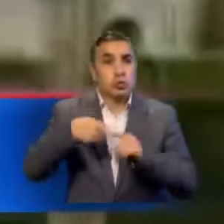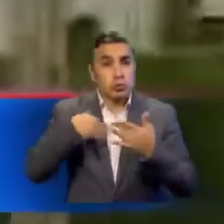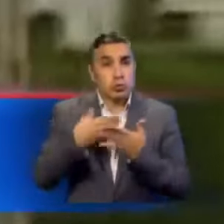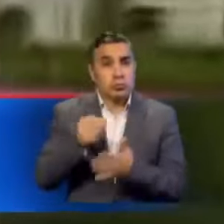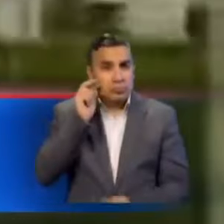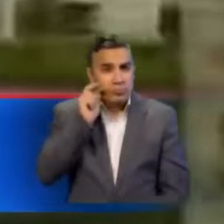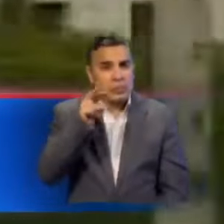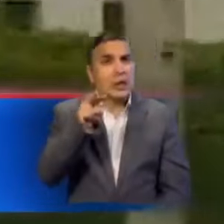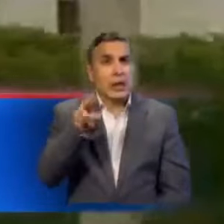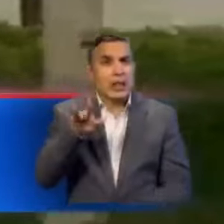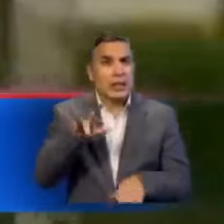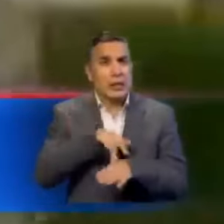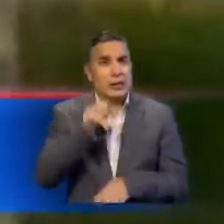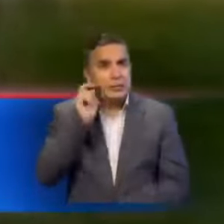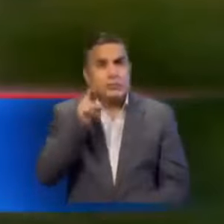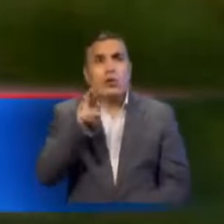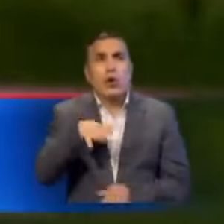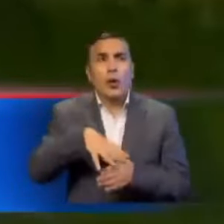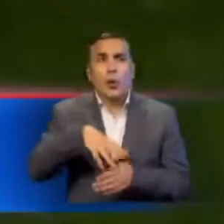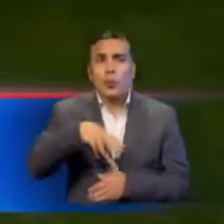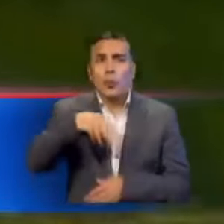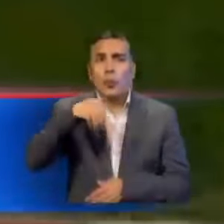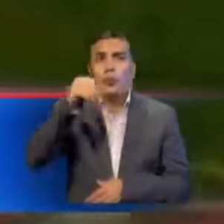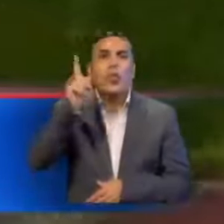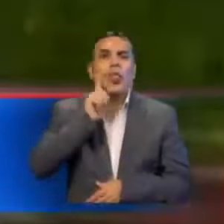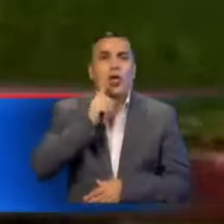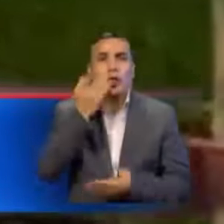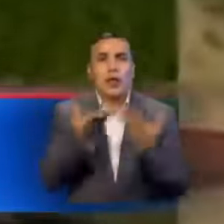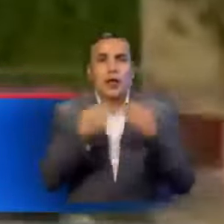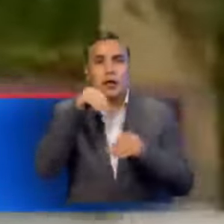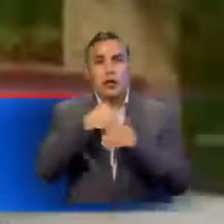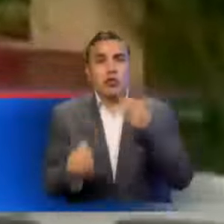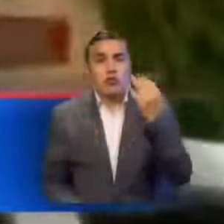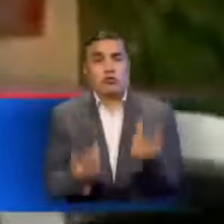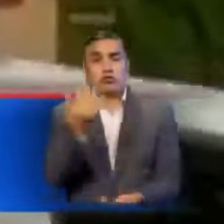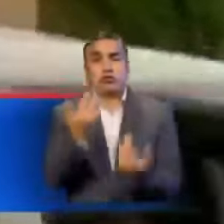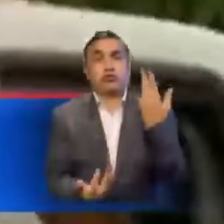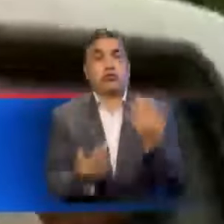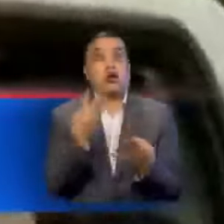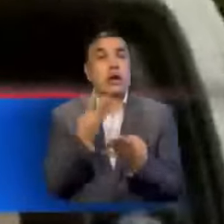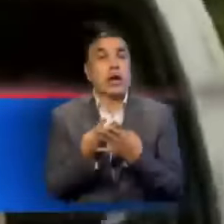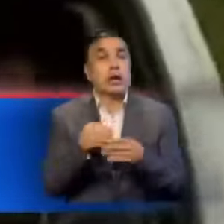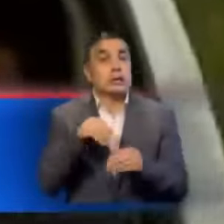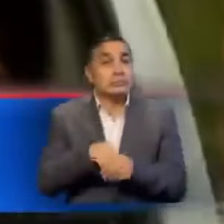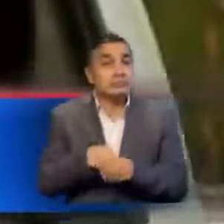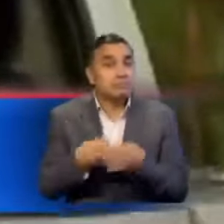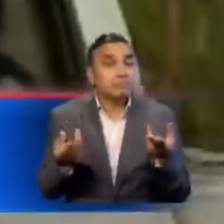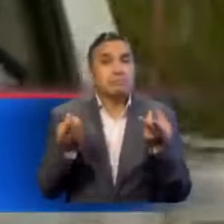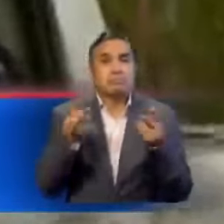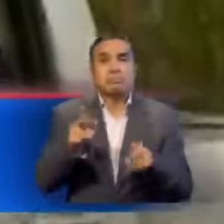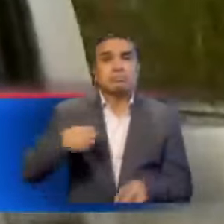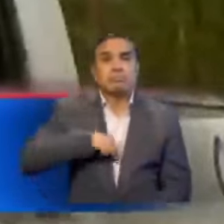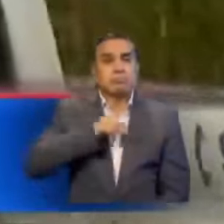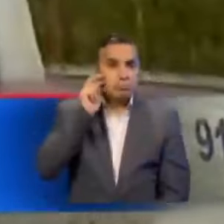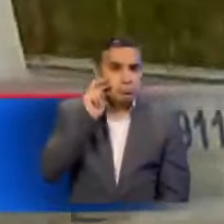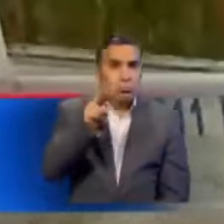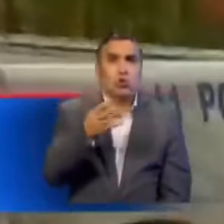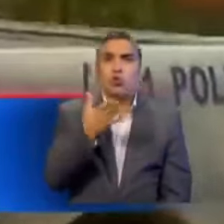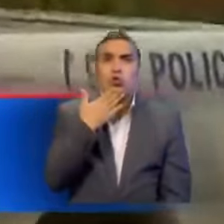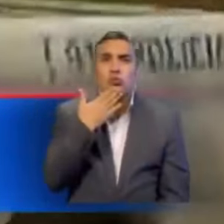muy temprano es que habían columnas de humo, al parecer había incendios dentro de la cárcel. Asimismo, pues vimos cómo ingresaban